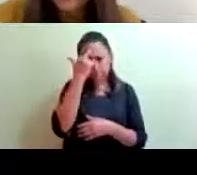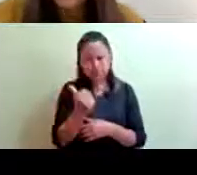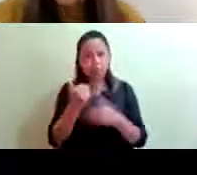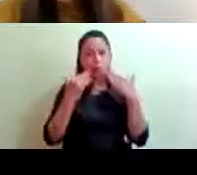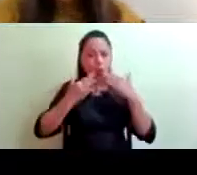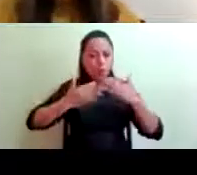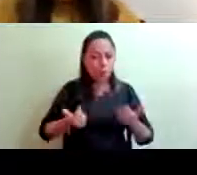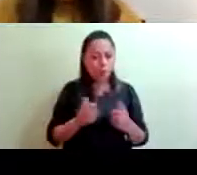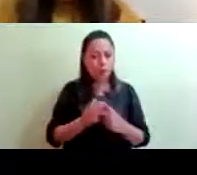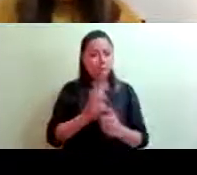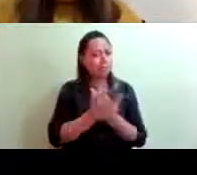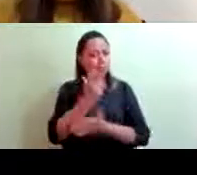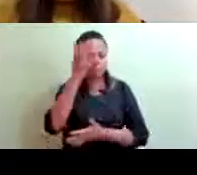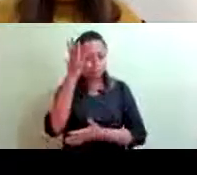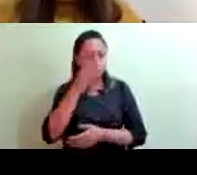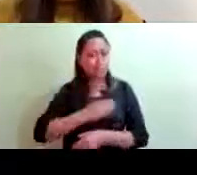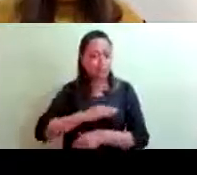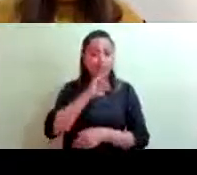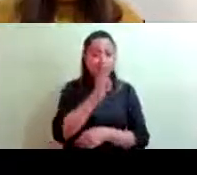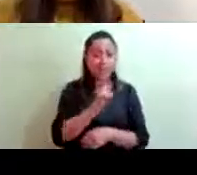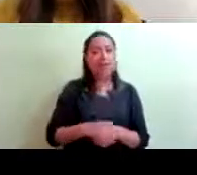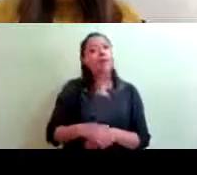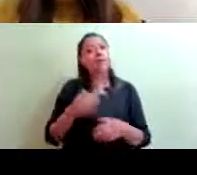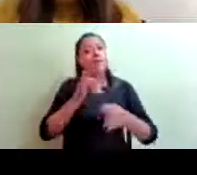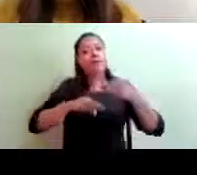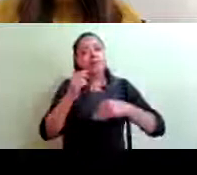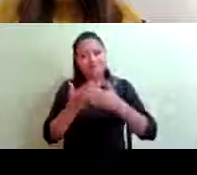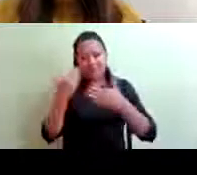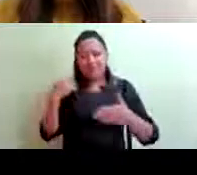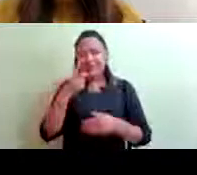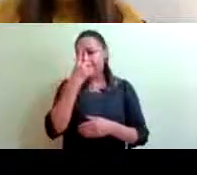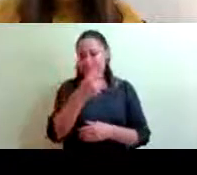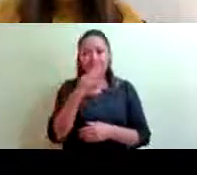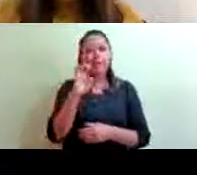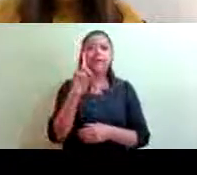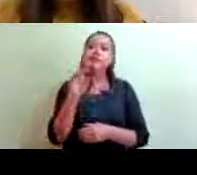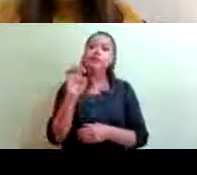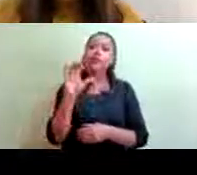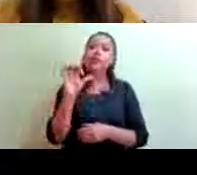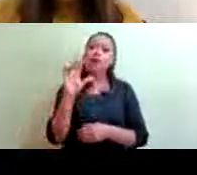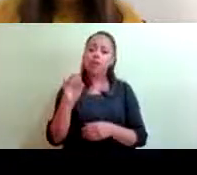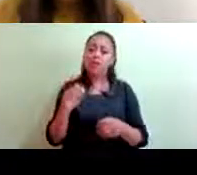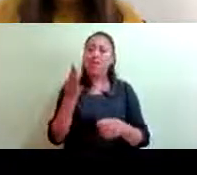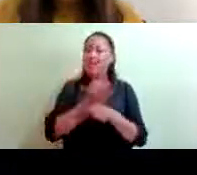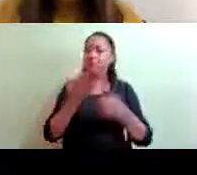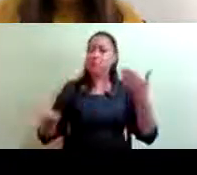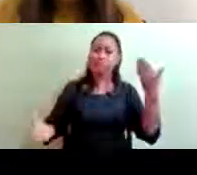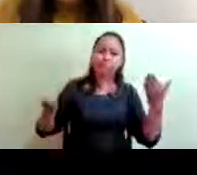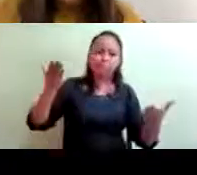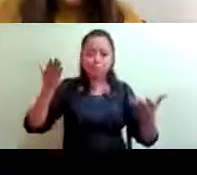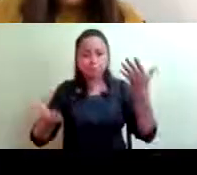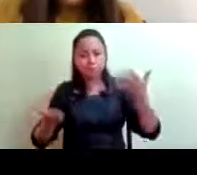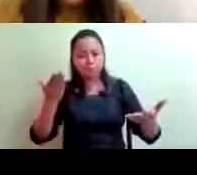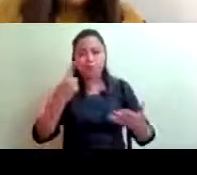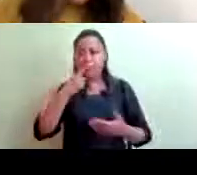llevado a esta situación crítica que nos señalaba Eduardo, de un desbalance enorme entre la creciente demanda y las fuentes de